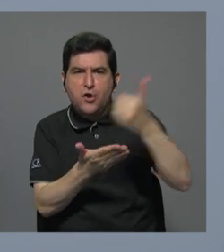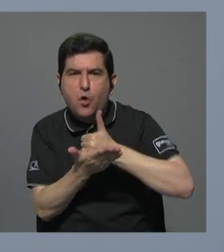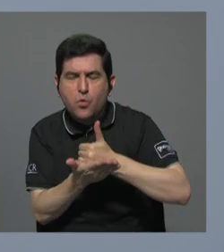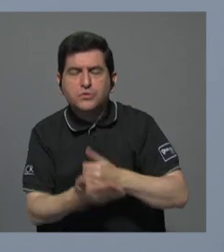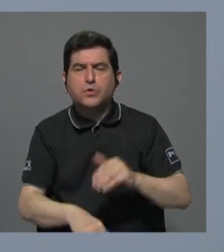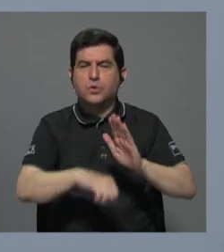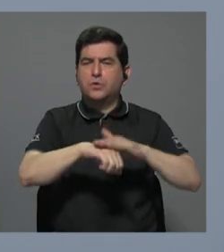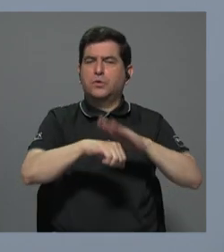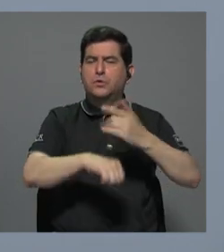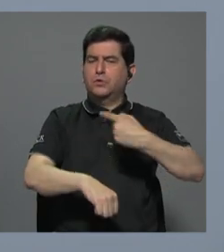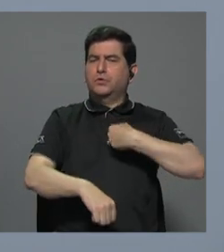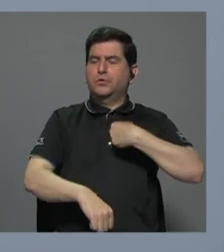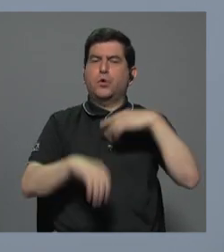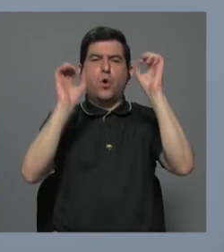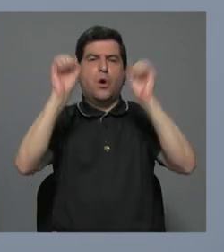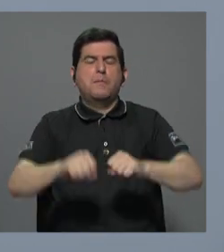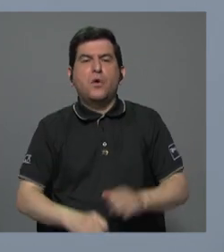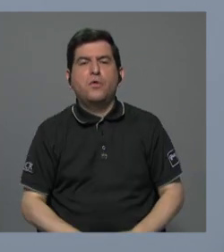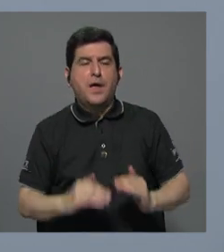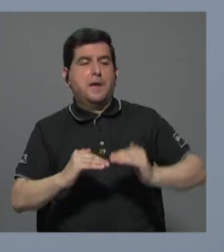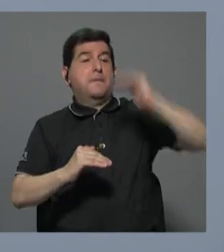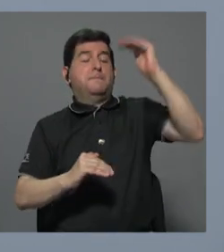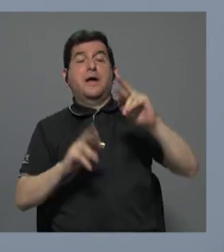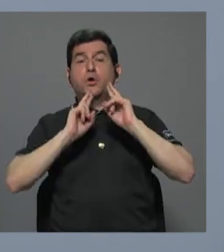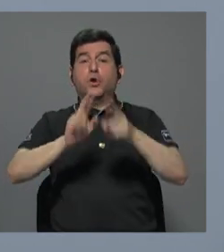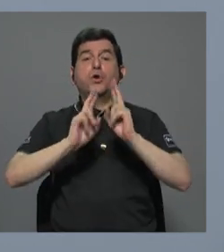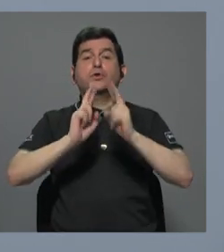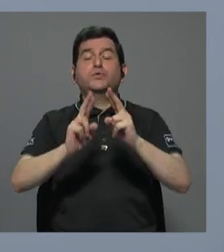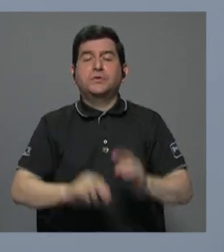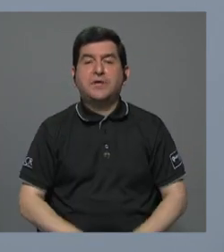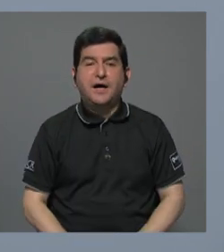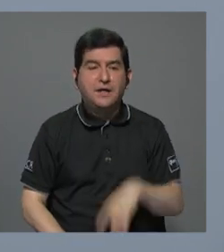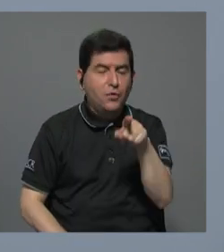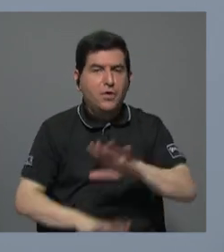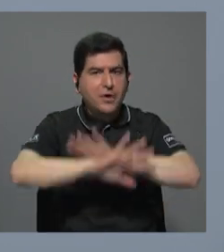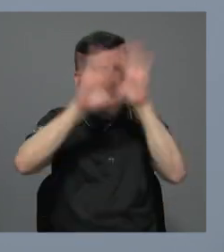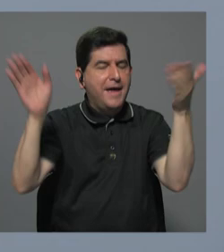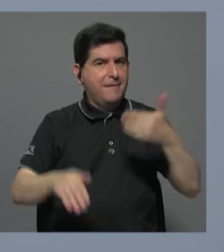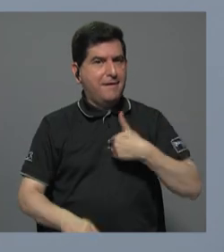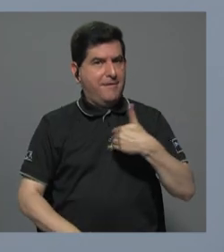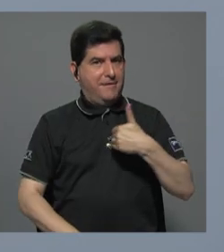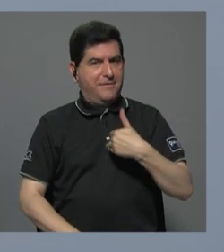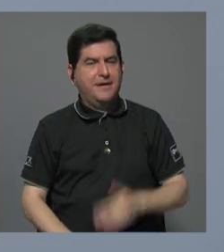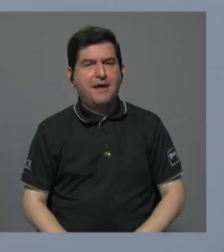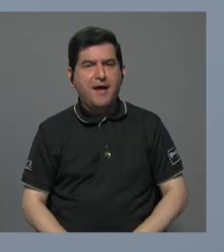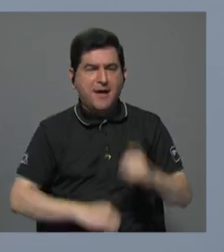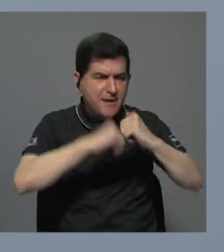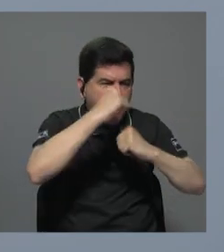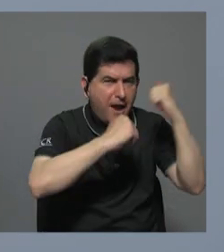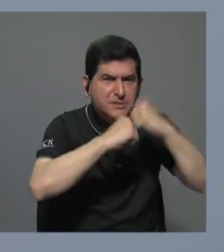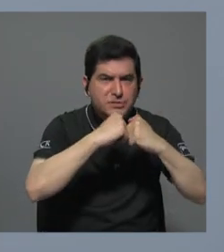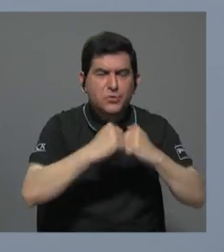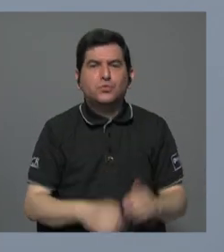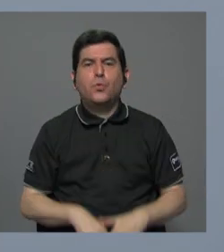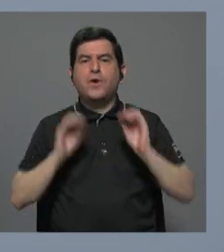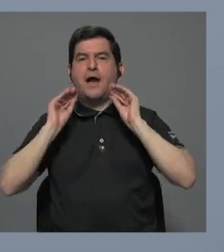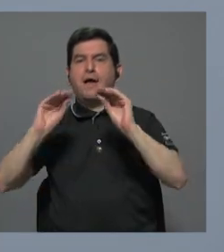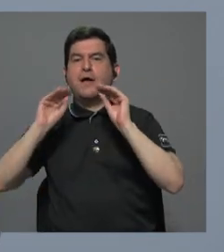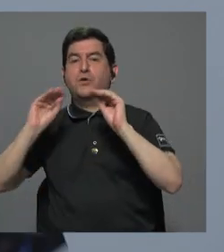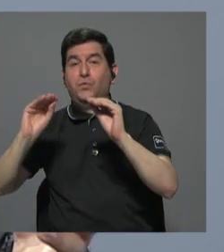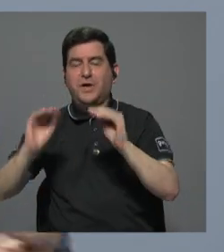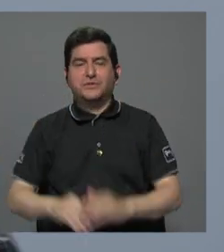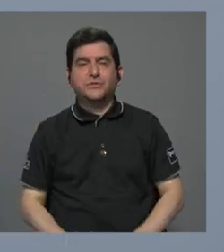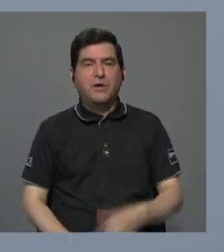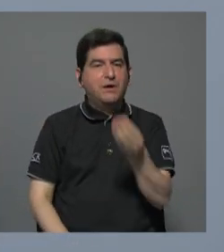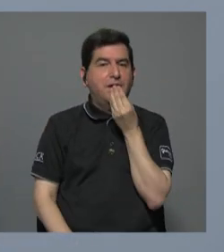me permiten obtener la mayor cantidad de resultados y ahí estamos claros en términos de la infraestructura en la parte de educación la